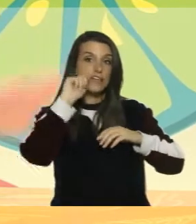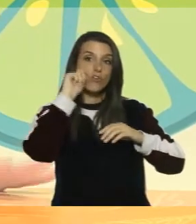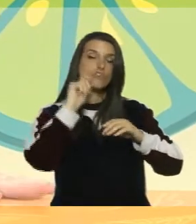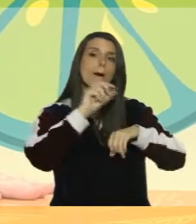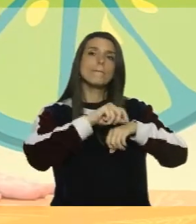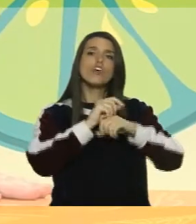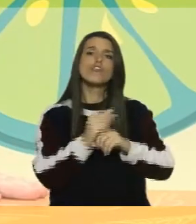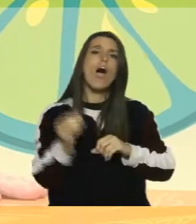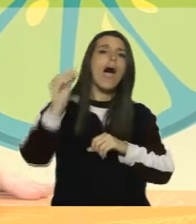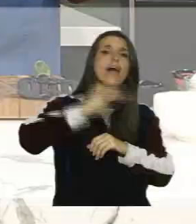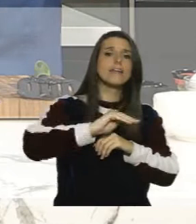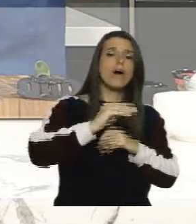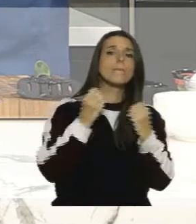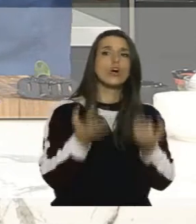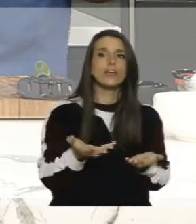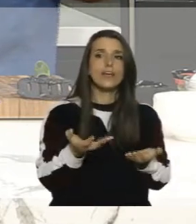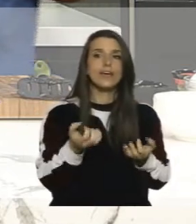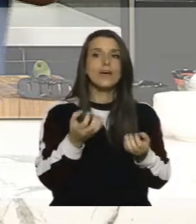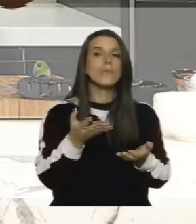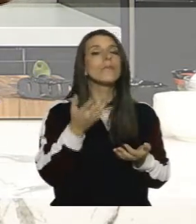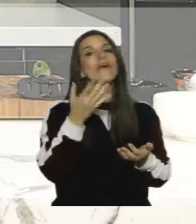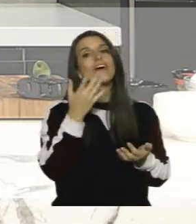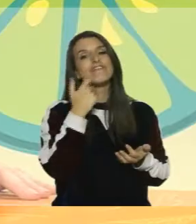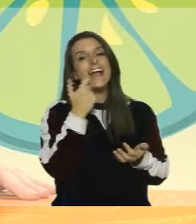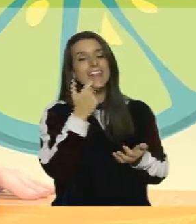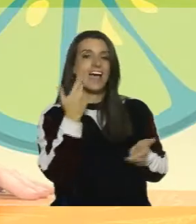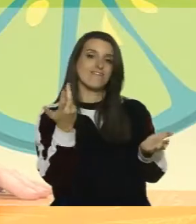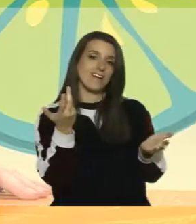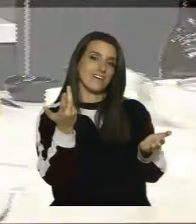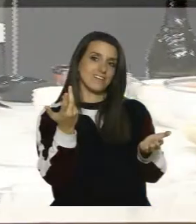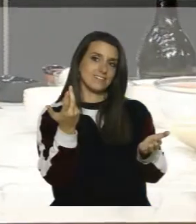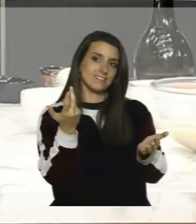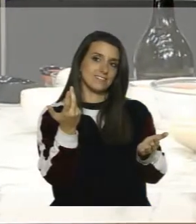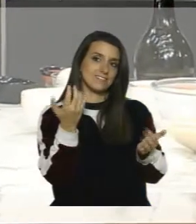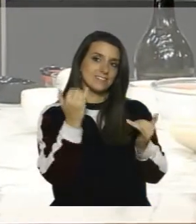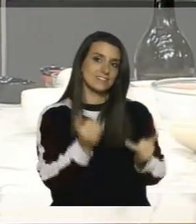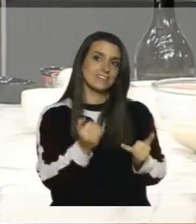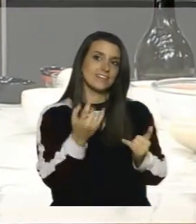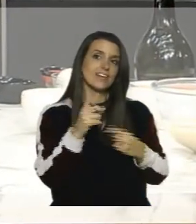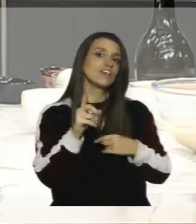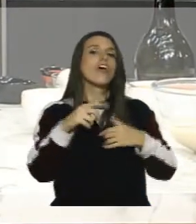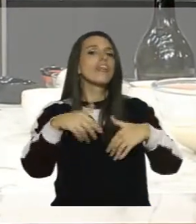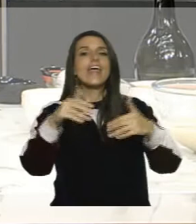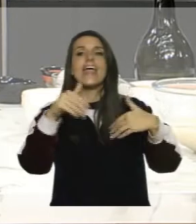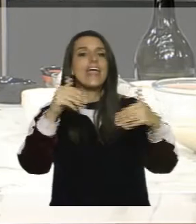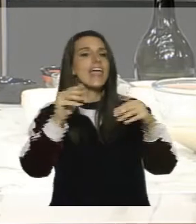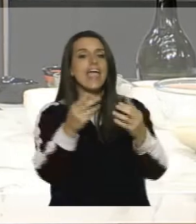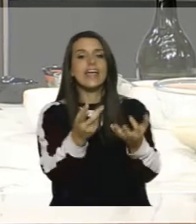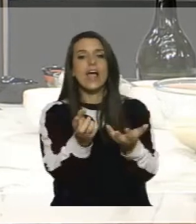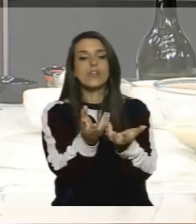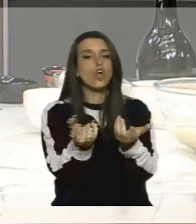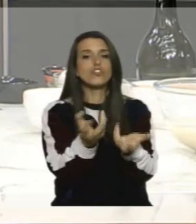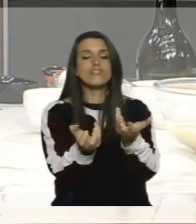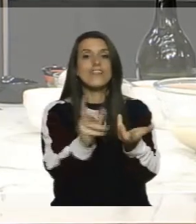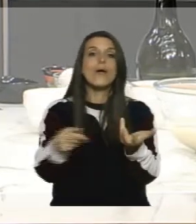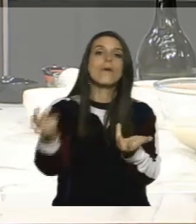se lo dejaste arriba. Sí, porque todavía le faltaba un poquito la cebolla de morrón. Ah, bien, perfecto. Entonces se sigue dorando ahí la cebollita de morrón y después lo entreveramos.